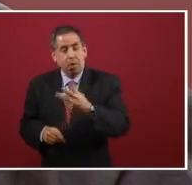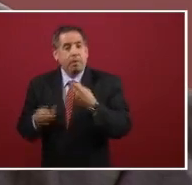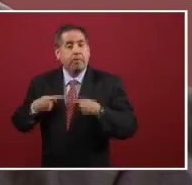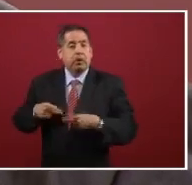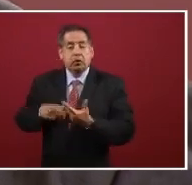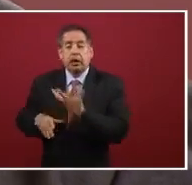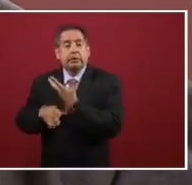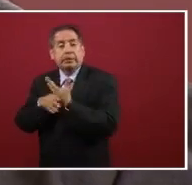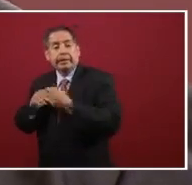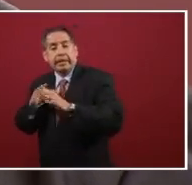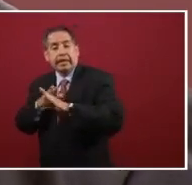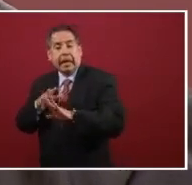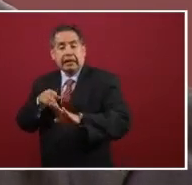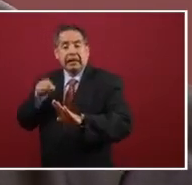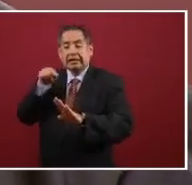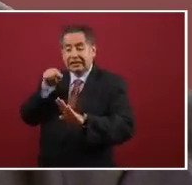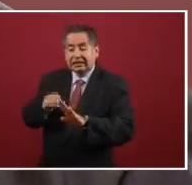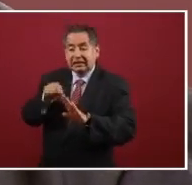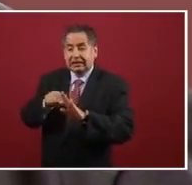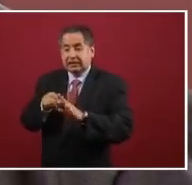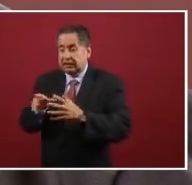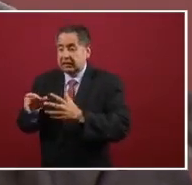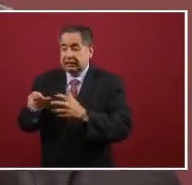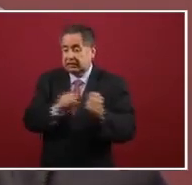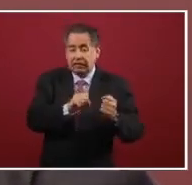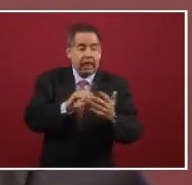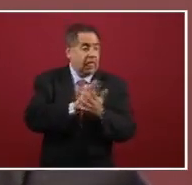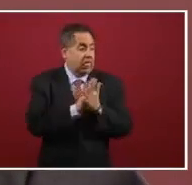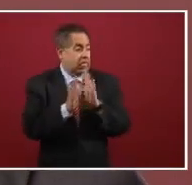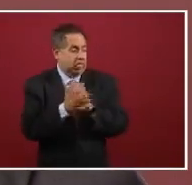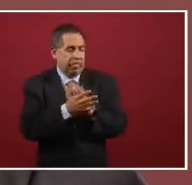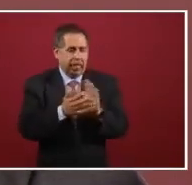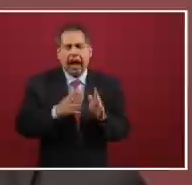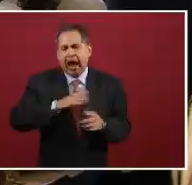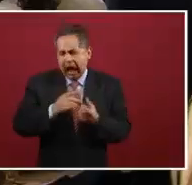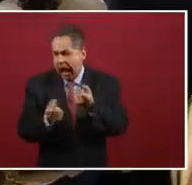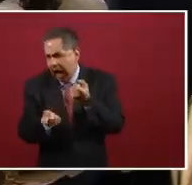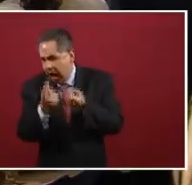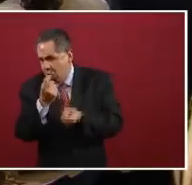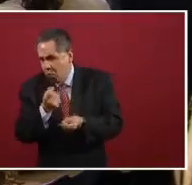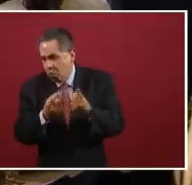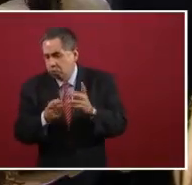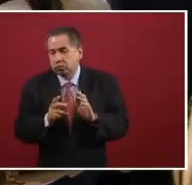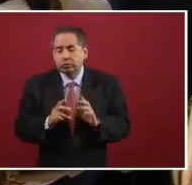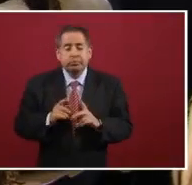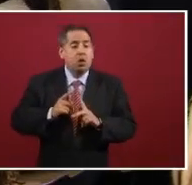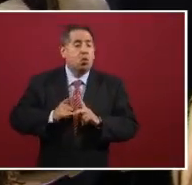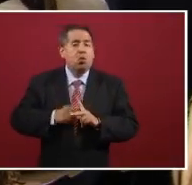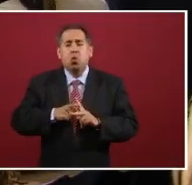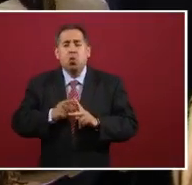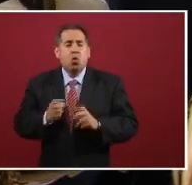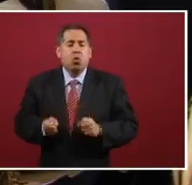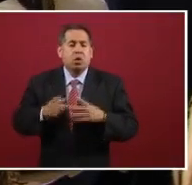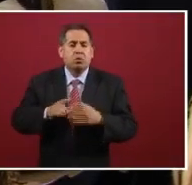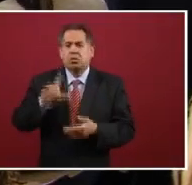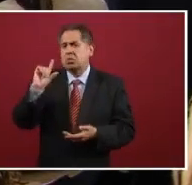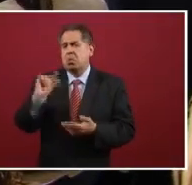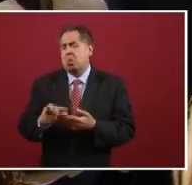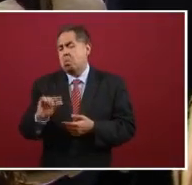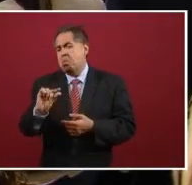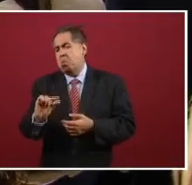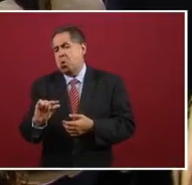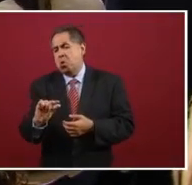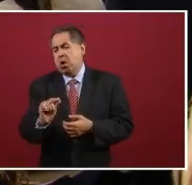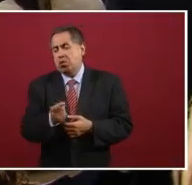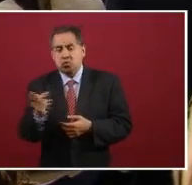migrantes involucradas en actos delictivos, desde luego que sí hay casos, pero proporcionalmente es bajísima. No